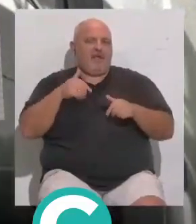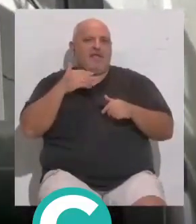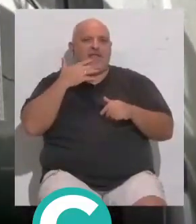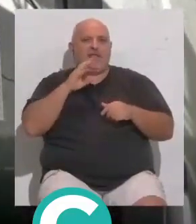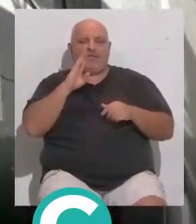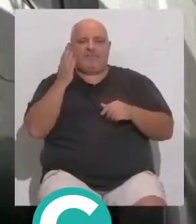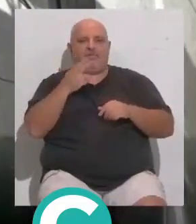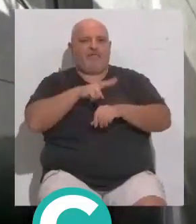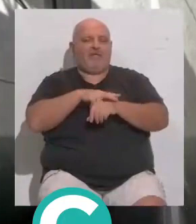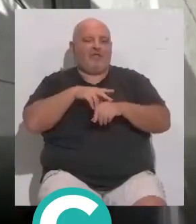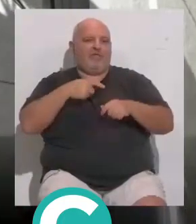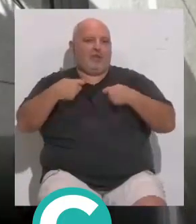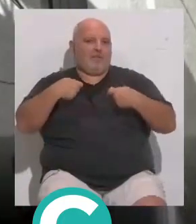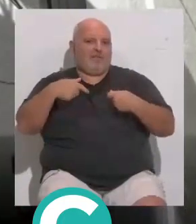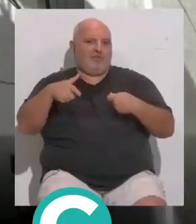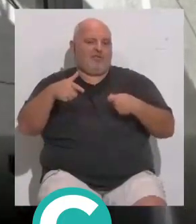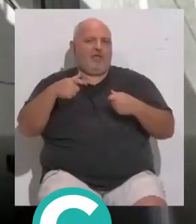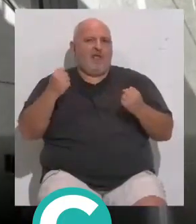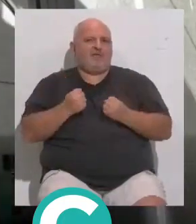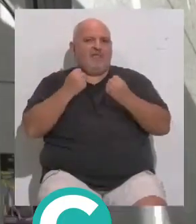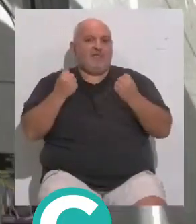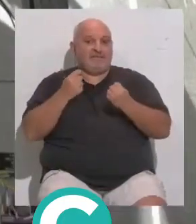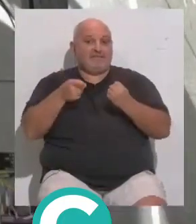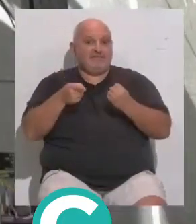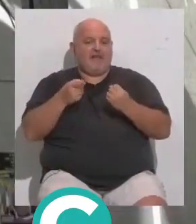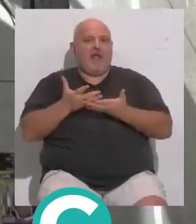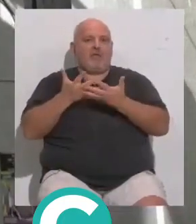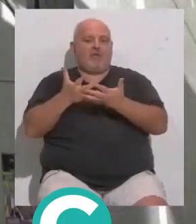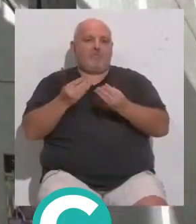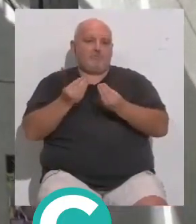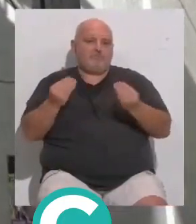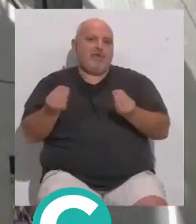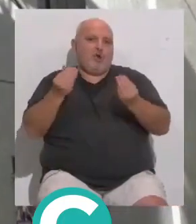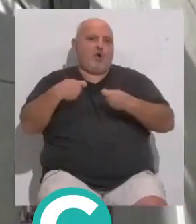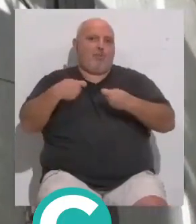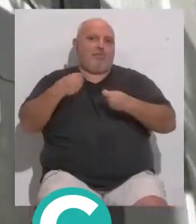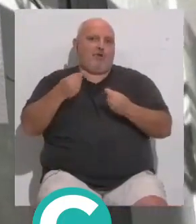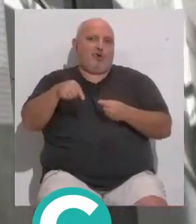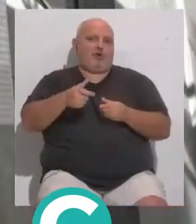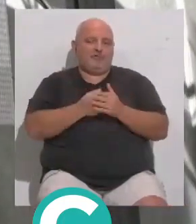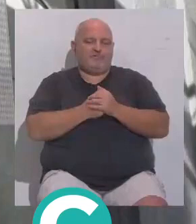través de su Delegación de Comercio. Actividades como esta ayudan a potenciarlo.